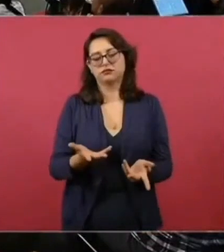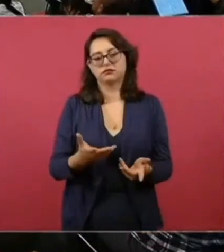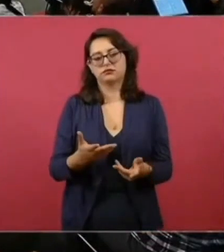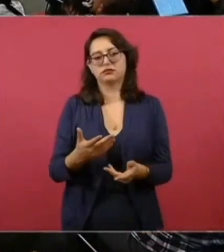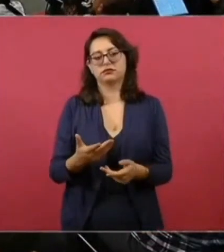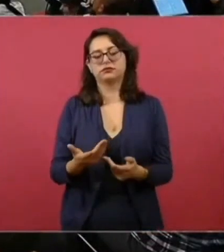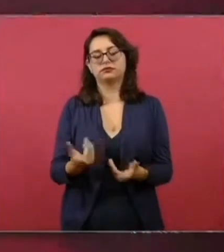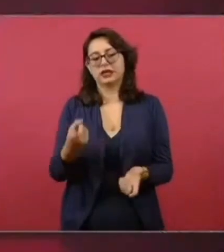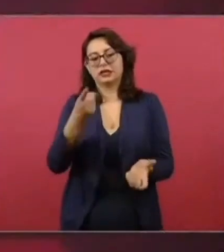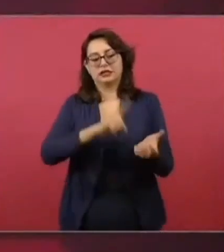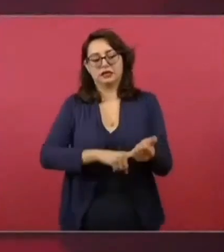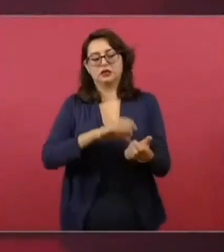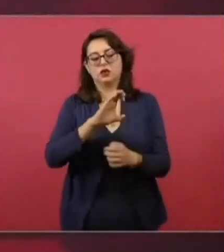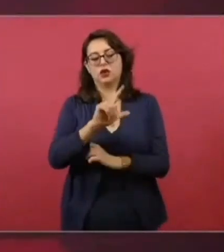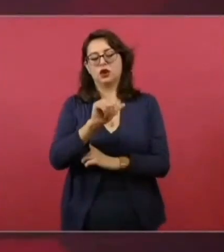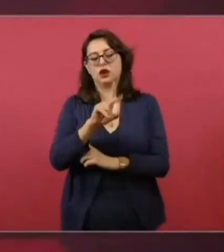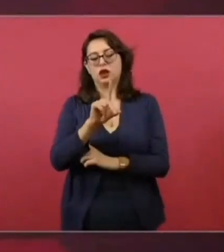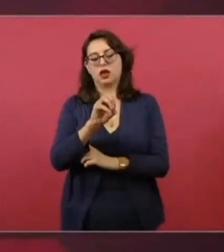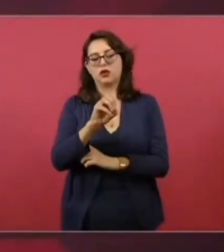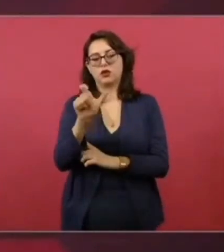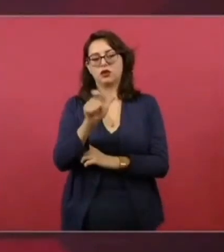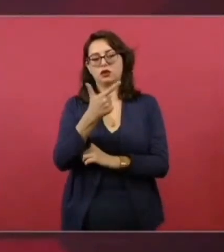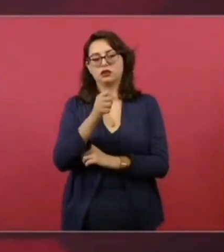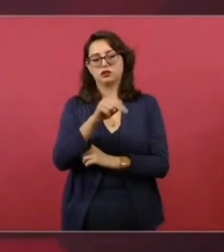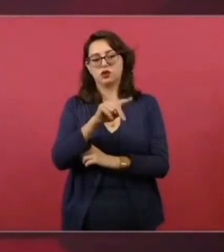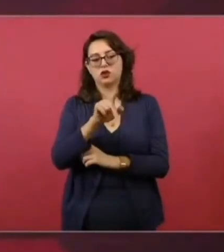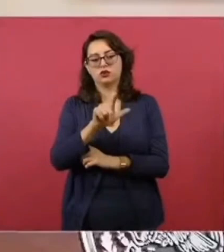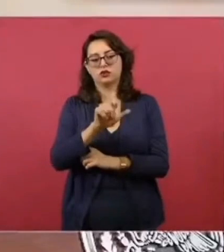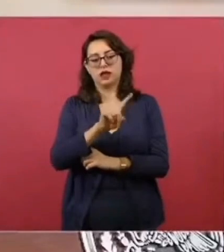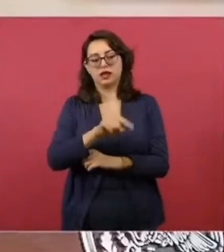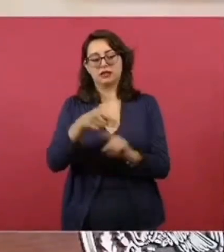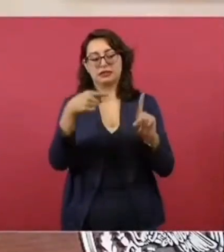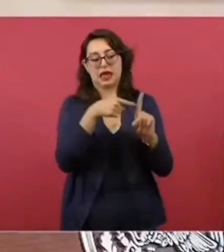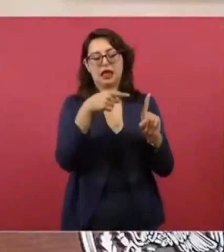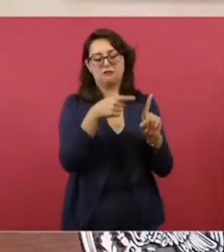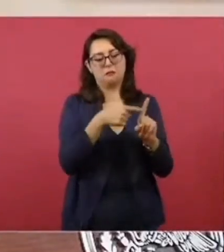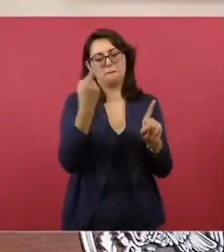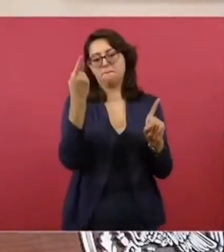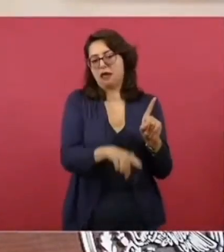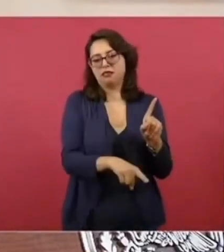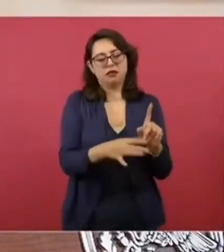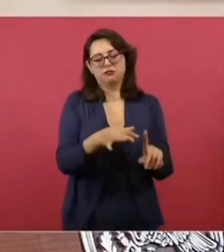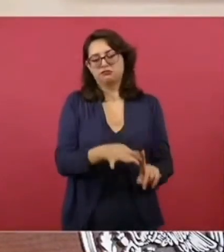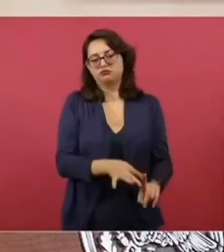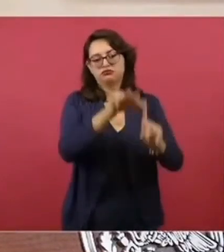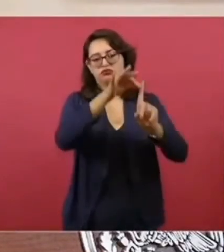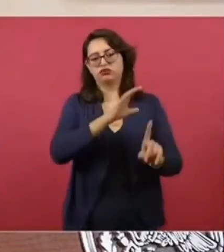llevaron a cabo a través de Claudio X González. Él es el que decidió,